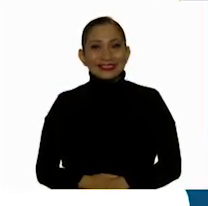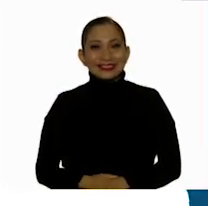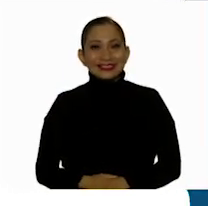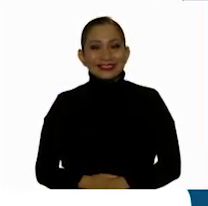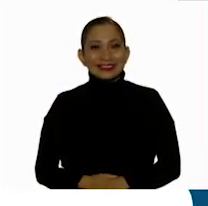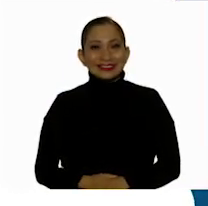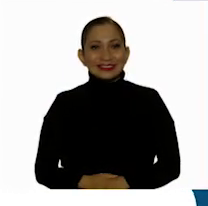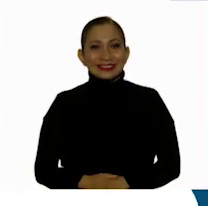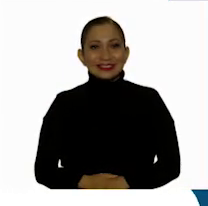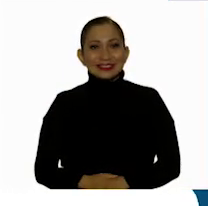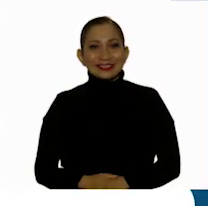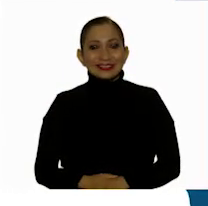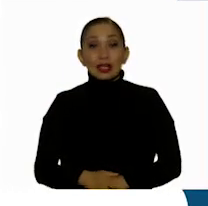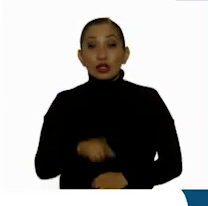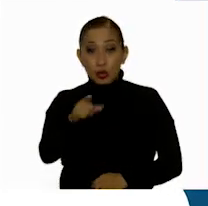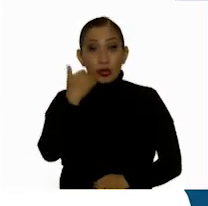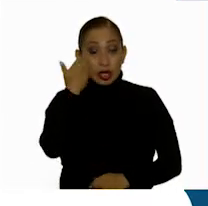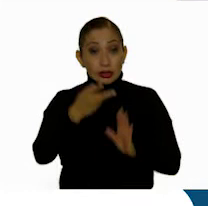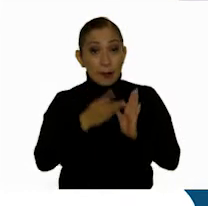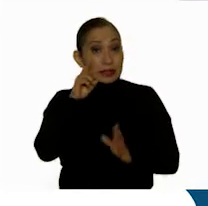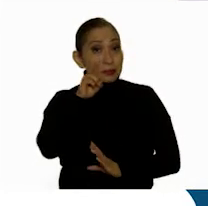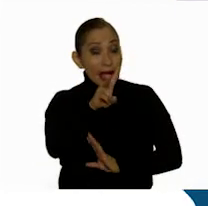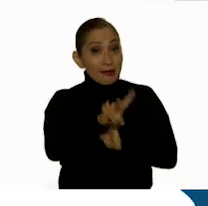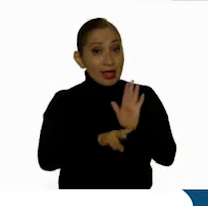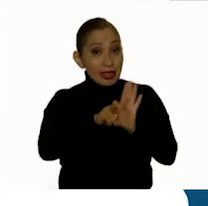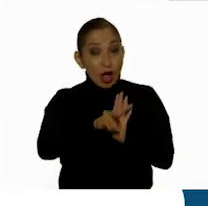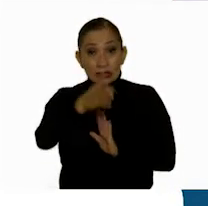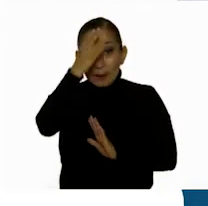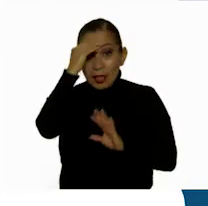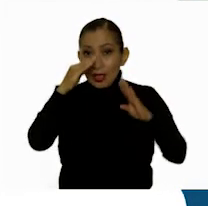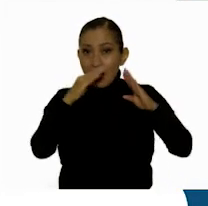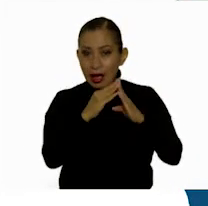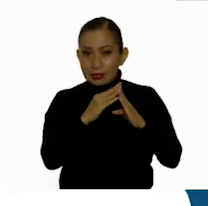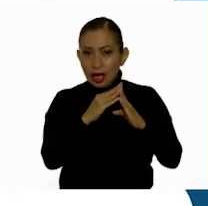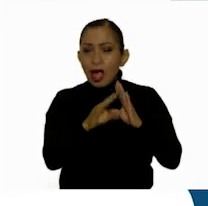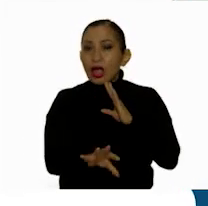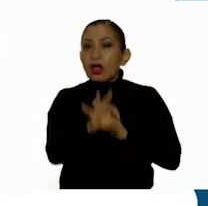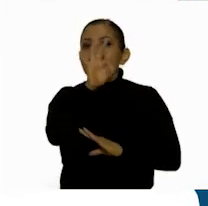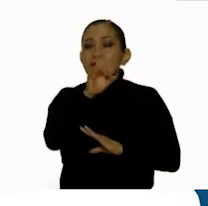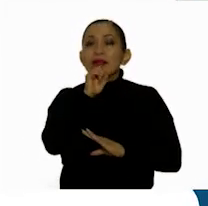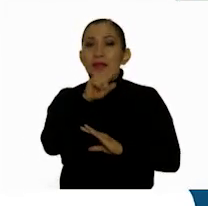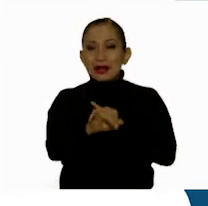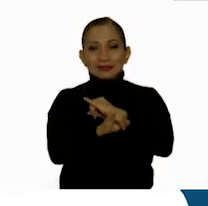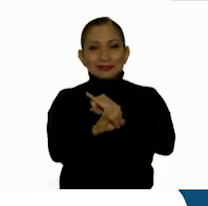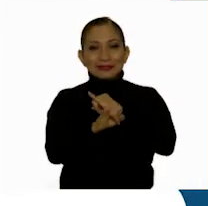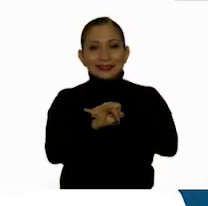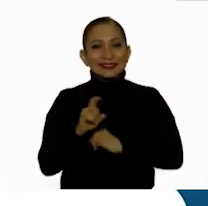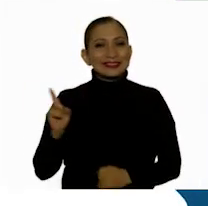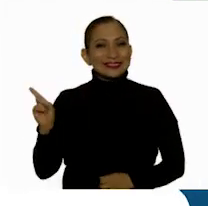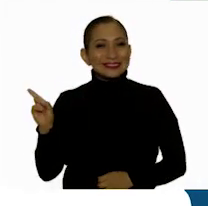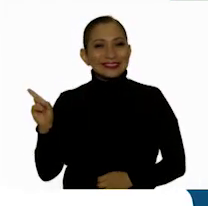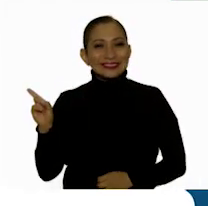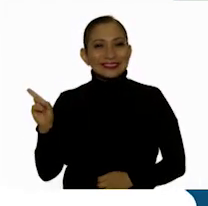conaliteg.sep.gov.mx. Si quieres volver a ver los programas de Aprende en Casa, los puedes encontrar en la siguiente liga: